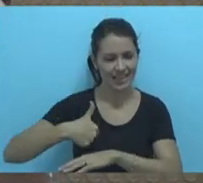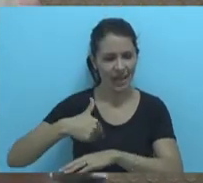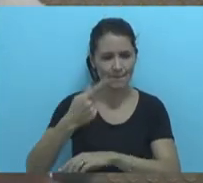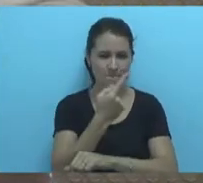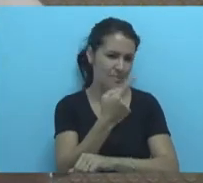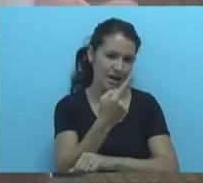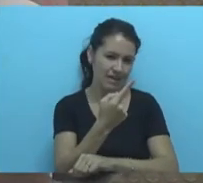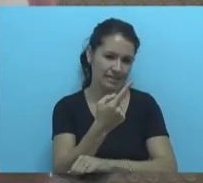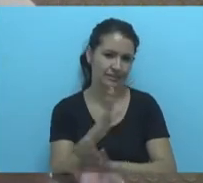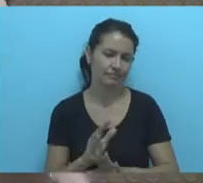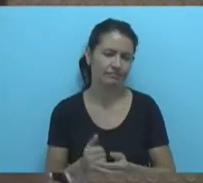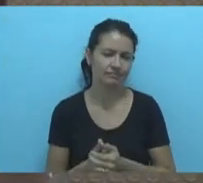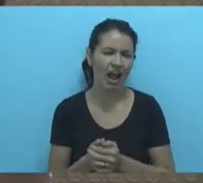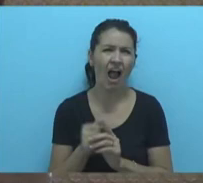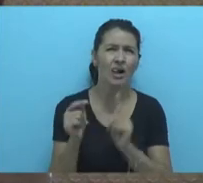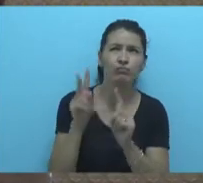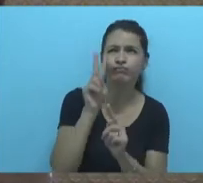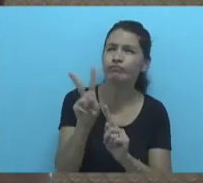que para muchos no dice nada,